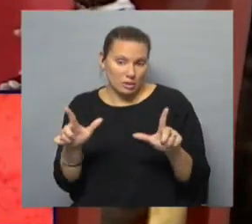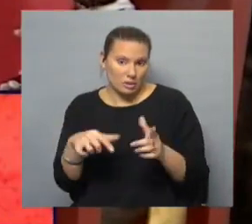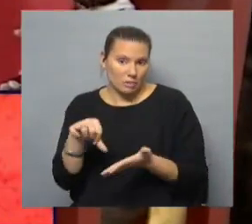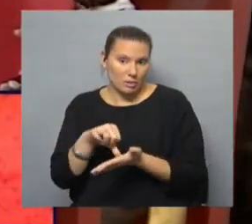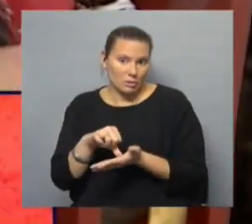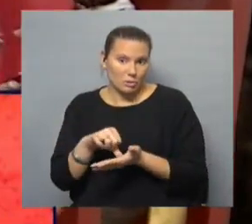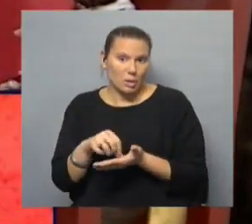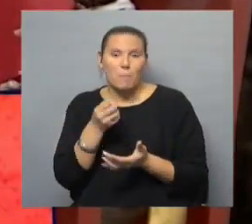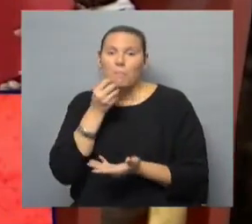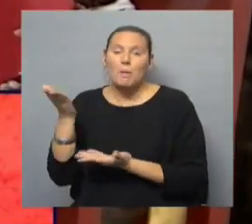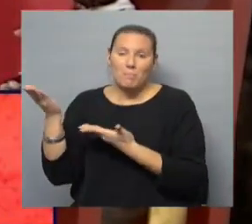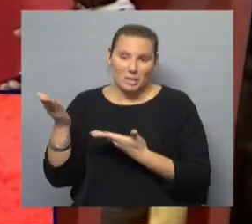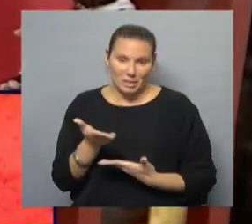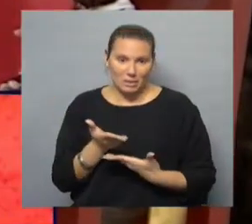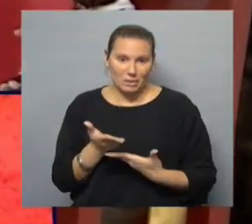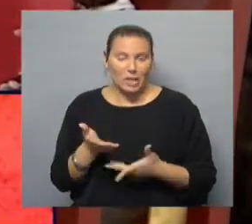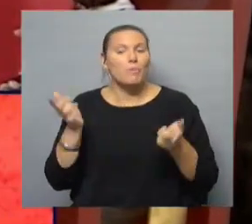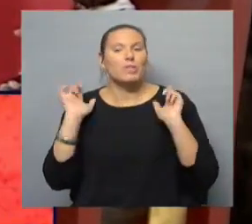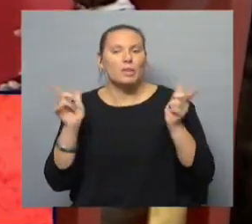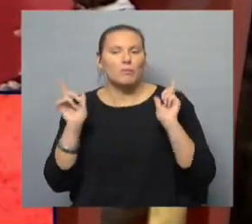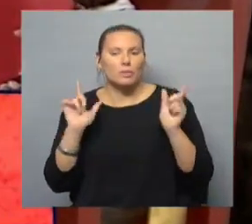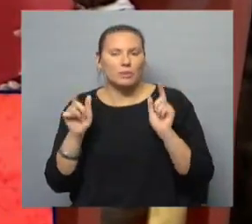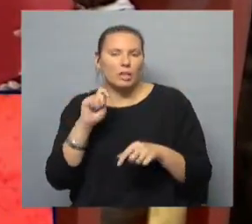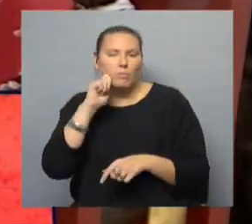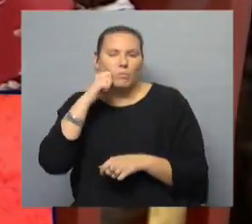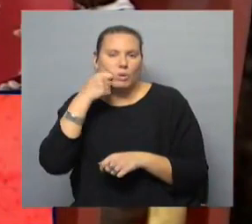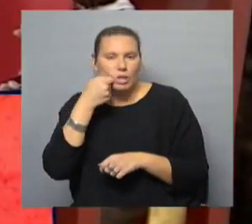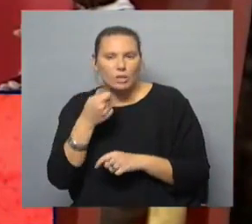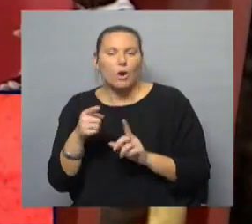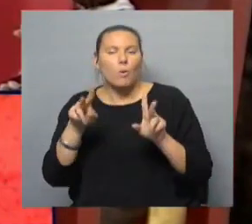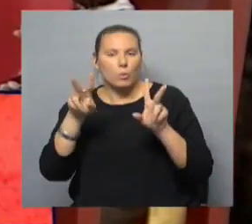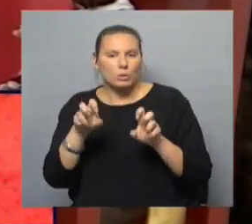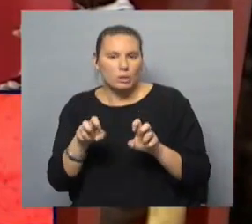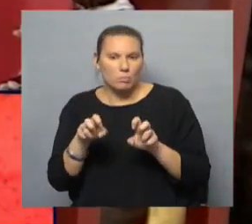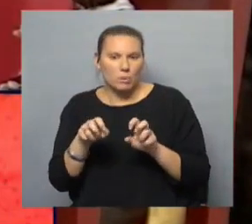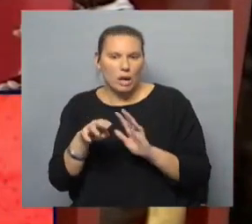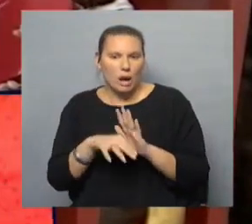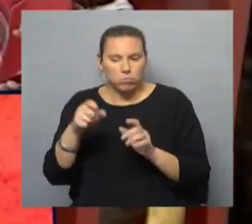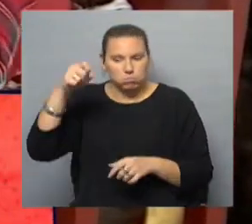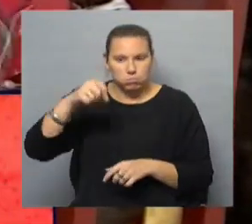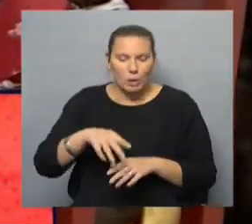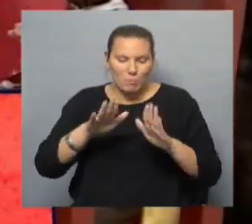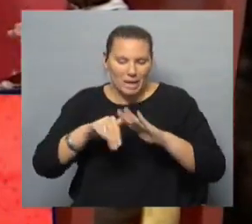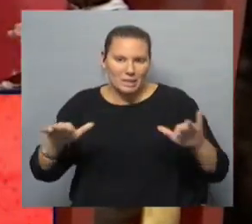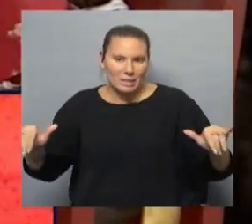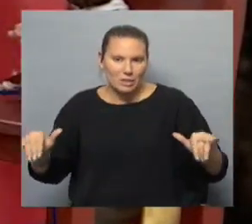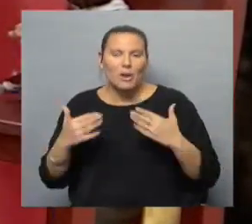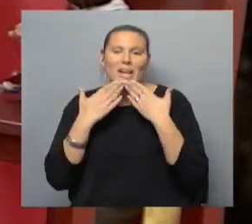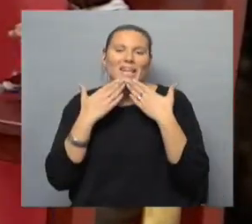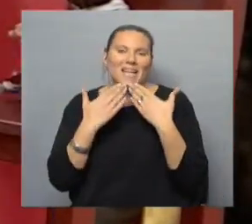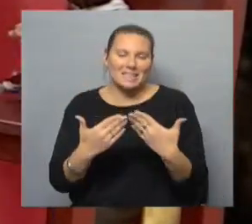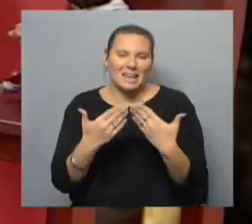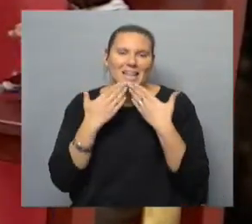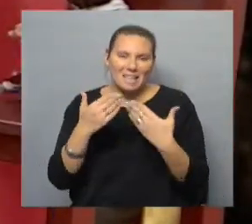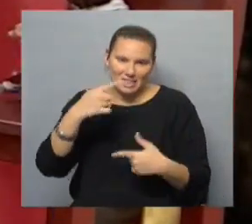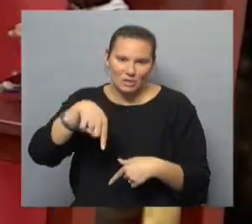que bienvenidas y bienvenidos y disfruten de eso, que está buenísimo tener un contenido nacional para niños y niñas. Gracias. No,